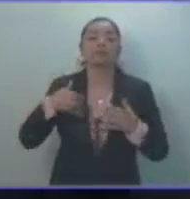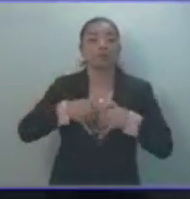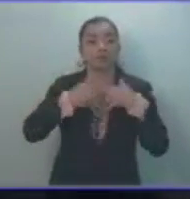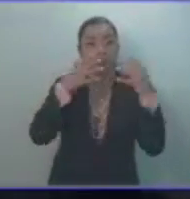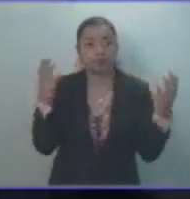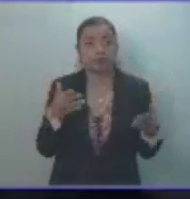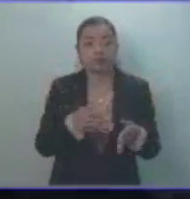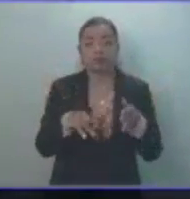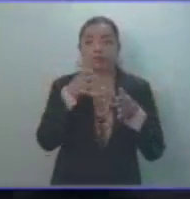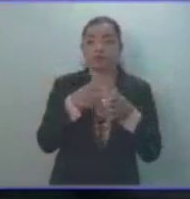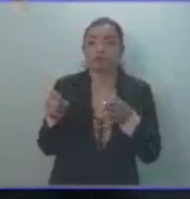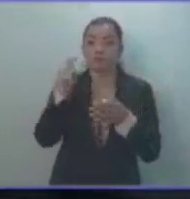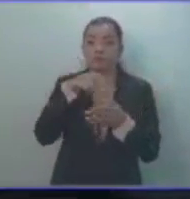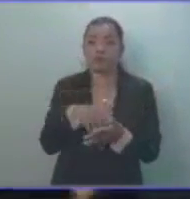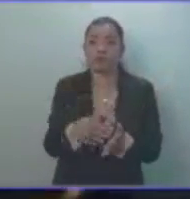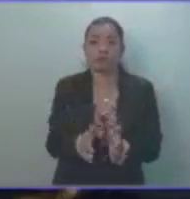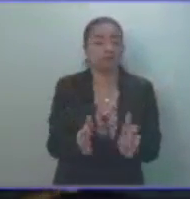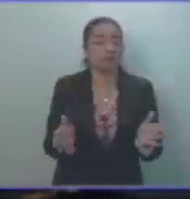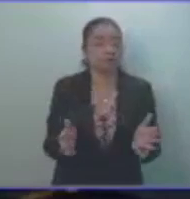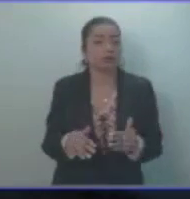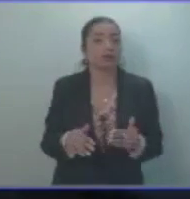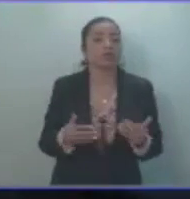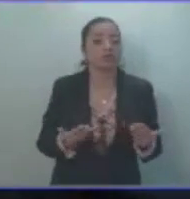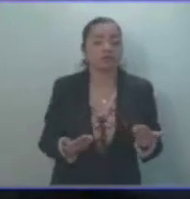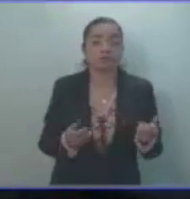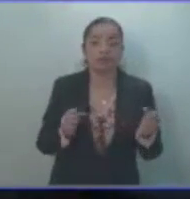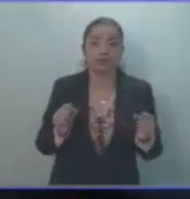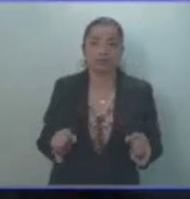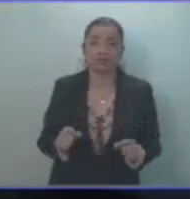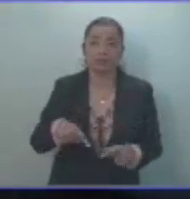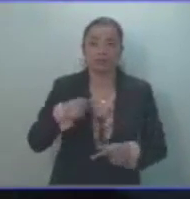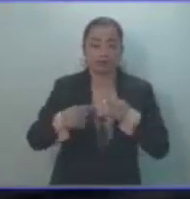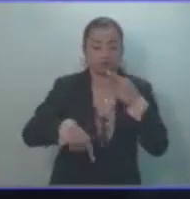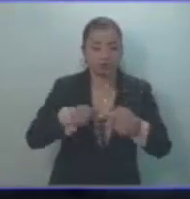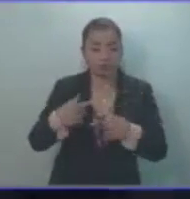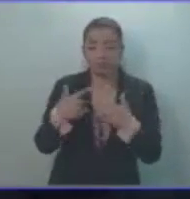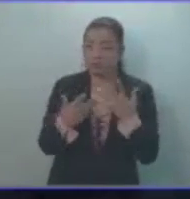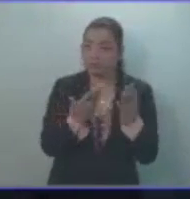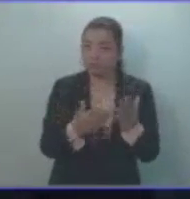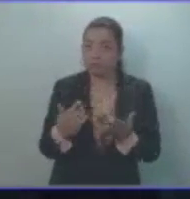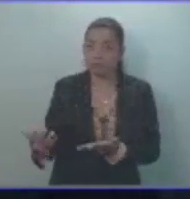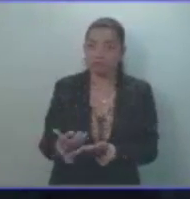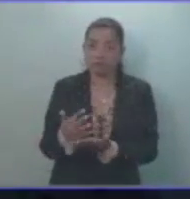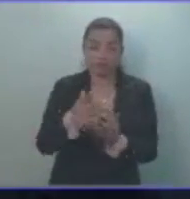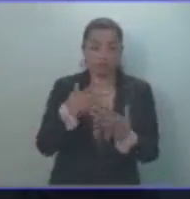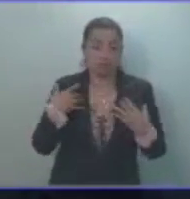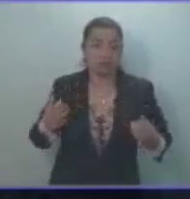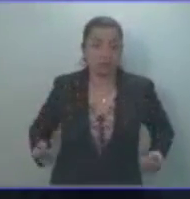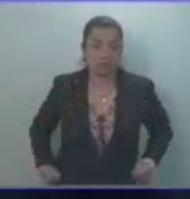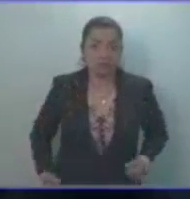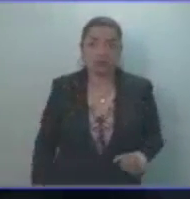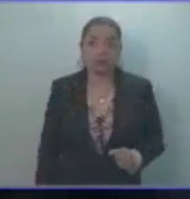instituciones públicas de forma descentralizada quienes operan el gasto público del Estado.